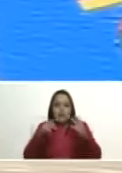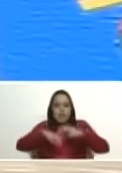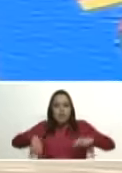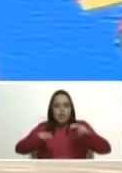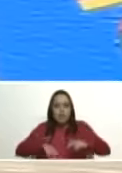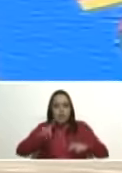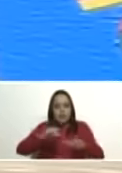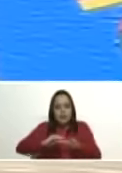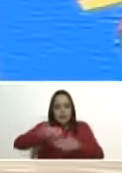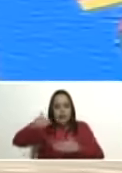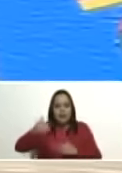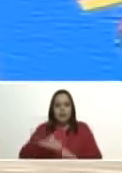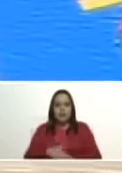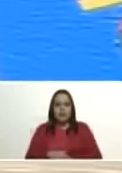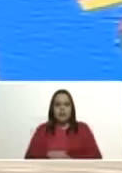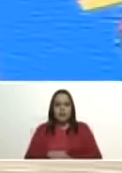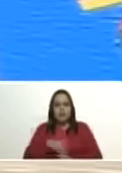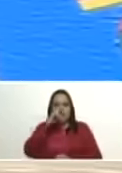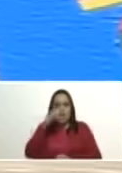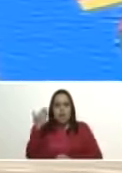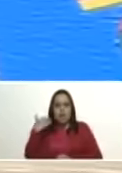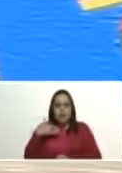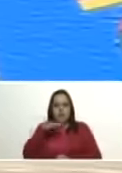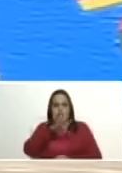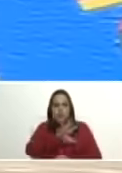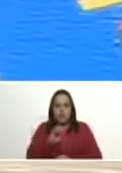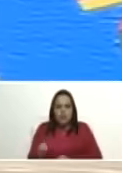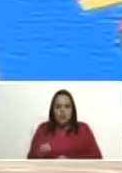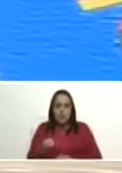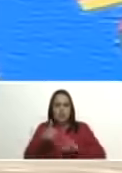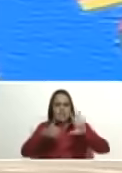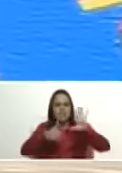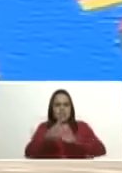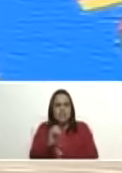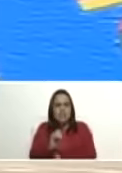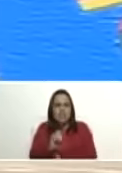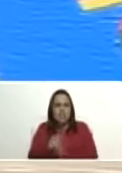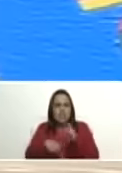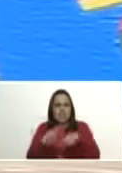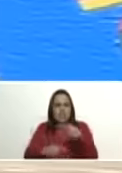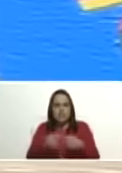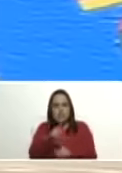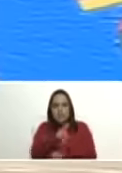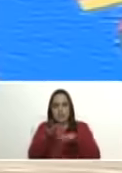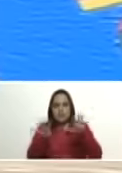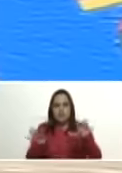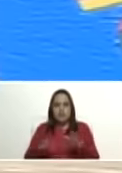cartas en esa década de los 50, 60 del siglo XIX.